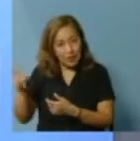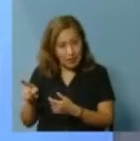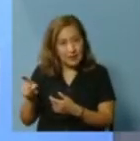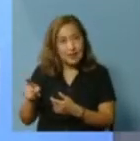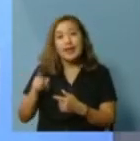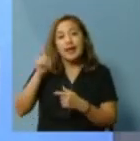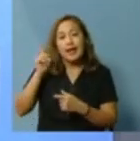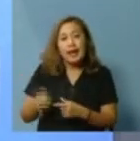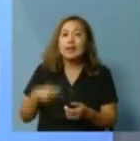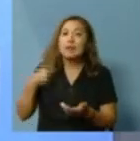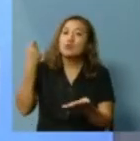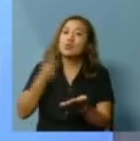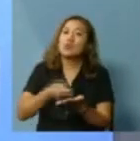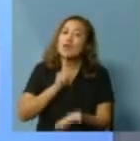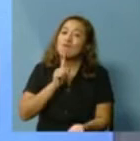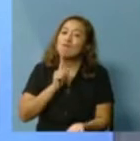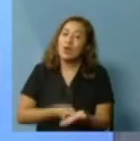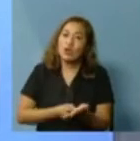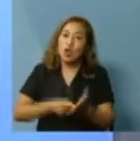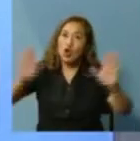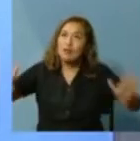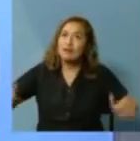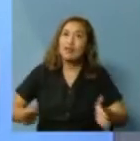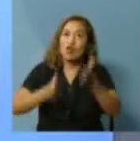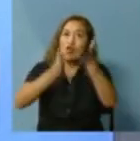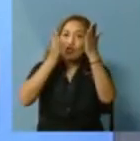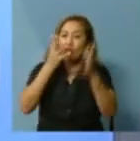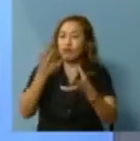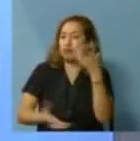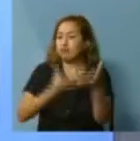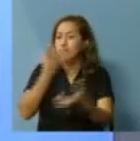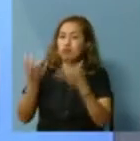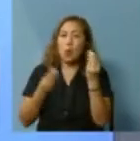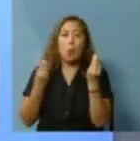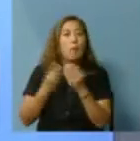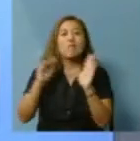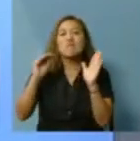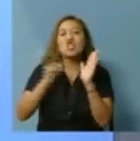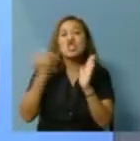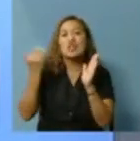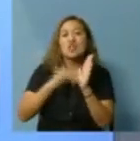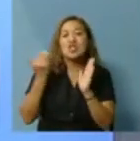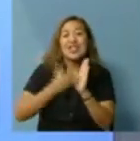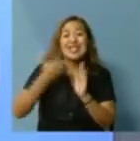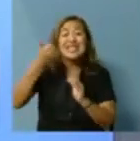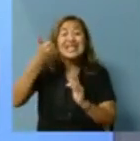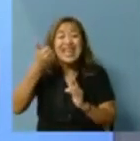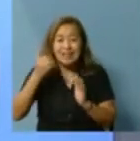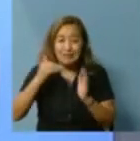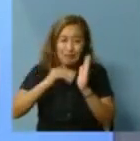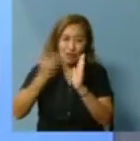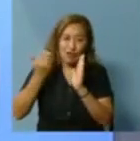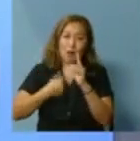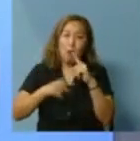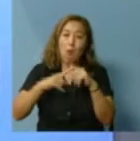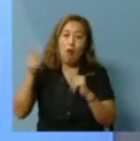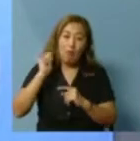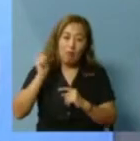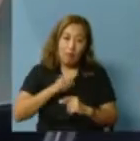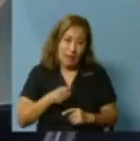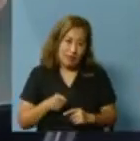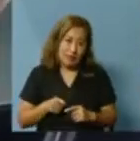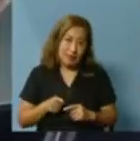de tarifa prender el horno del sha plan significa mucho millones alrededor de 6 millones por mes y bueno yo